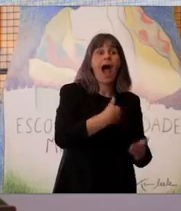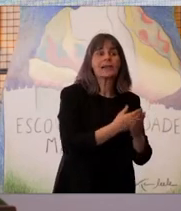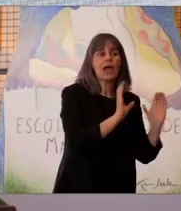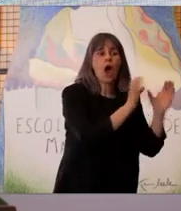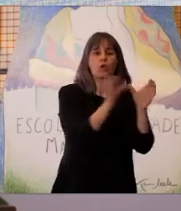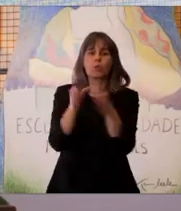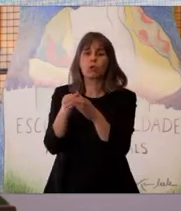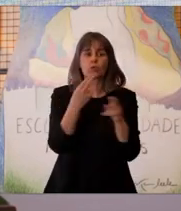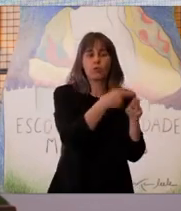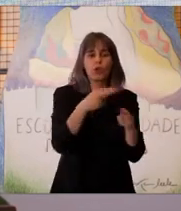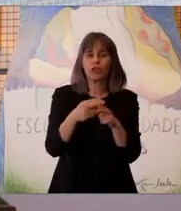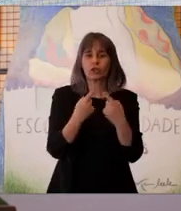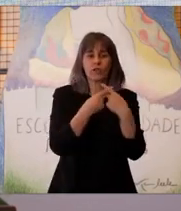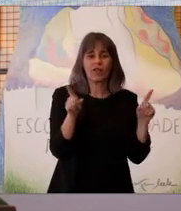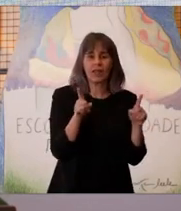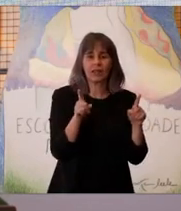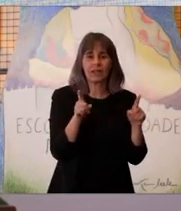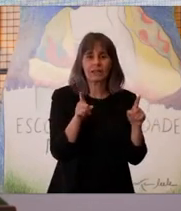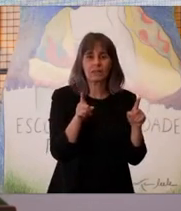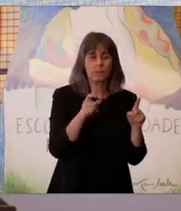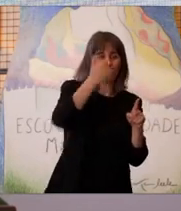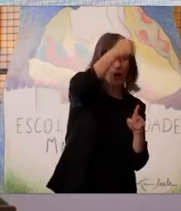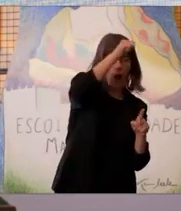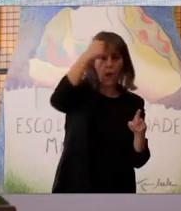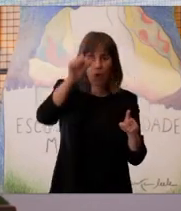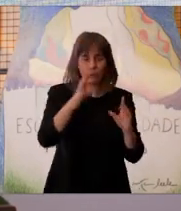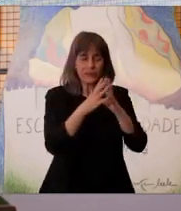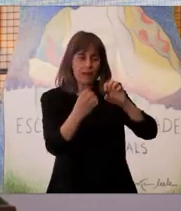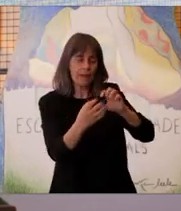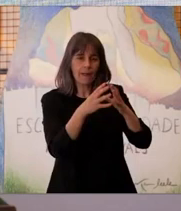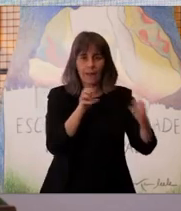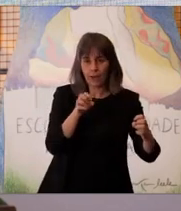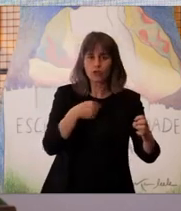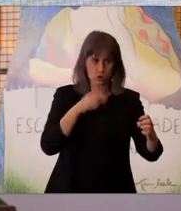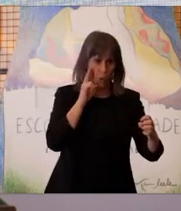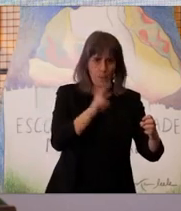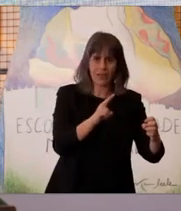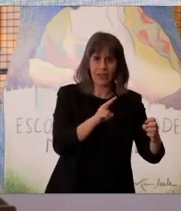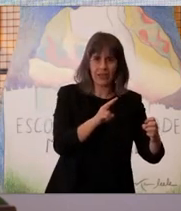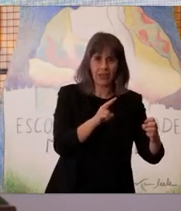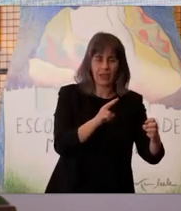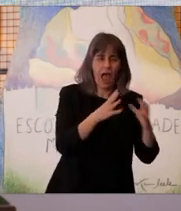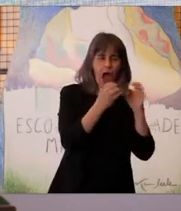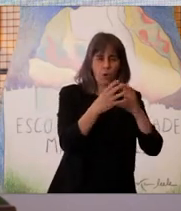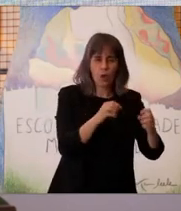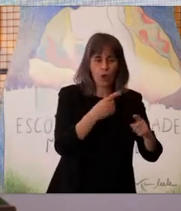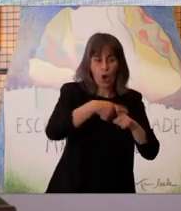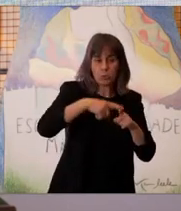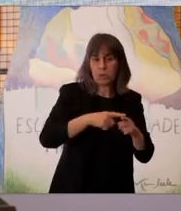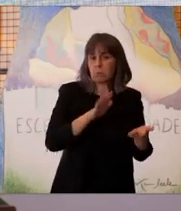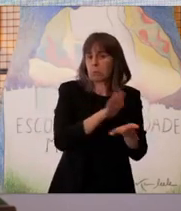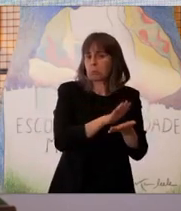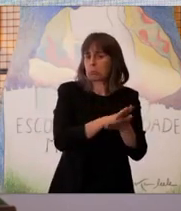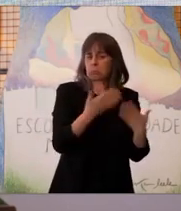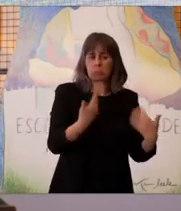o sea yo he visto a los a los varones de los distintos partidos pactar cosas absolutamente con una tranquilidad